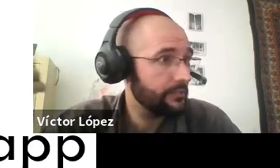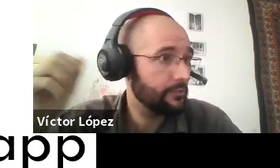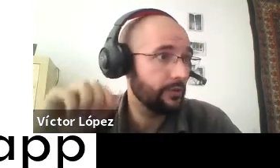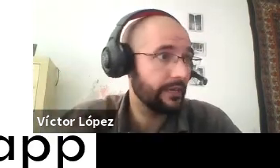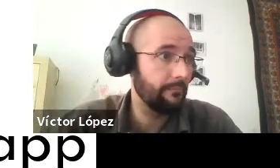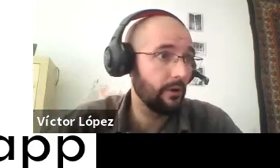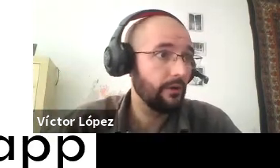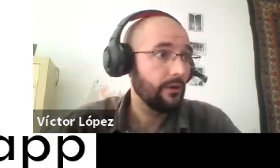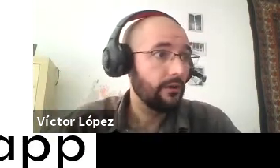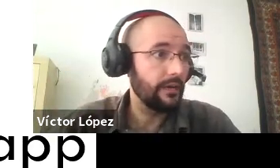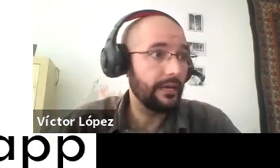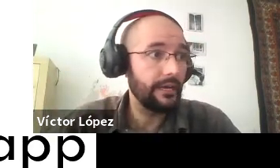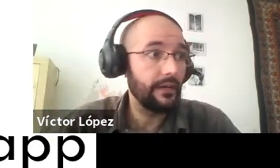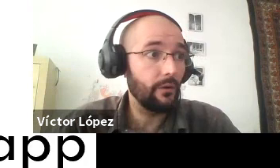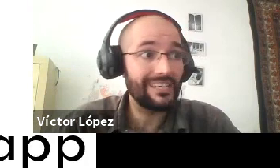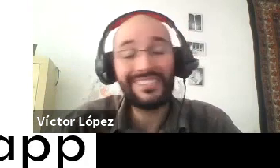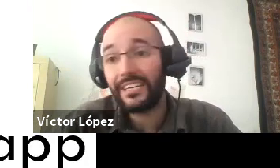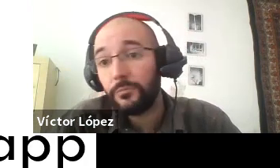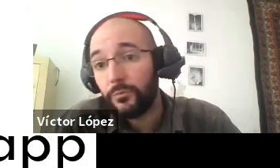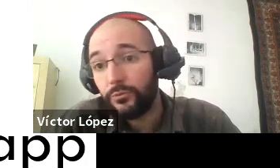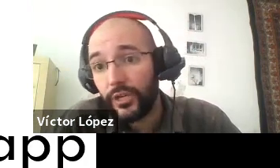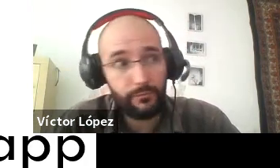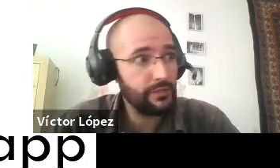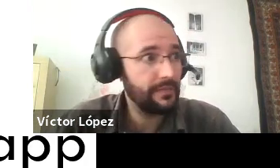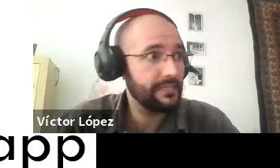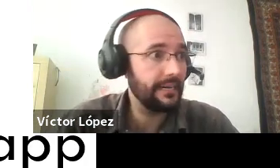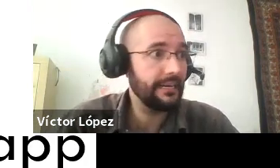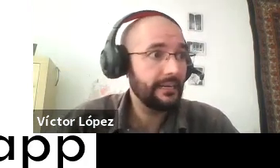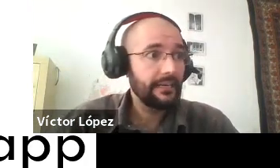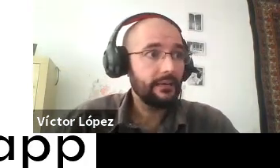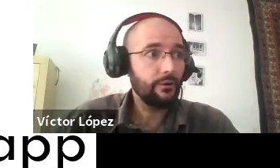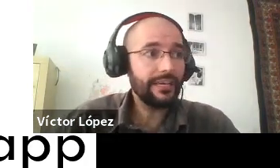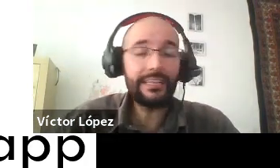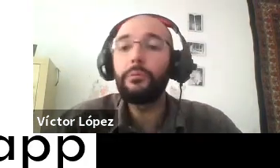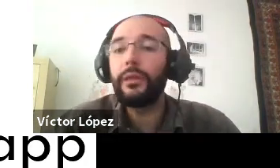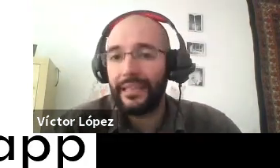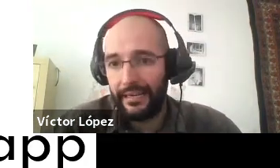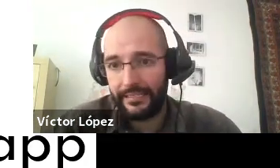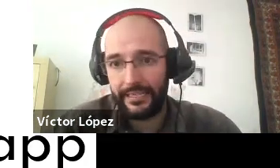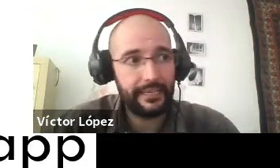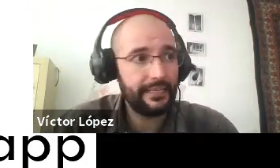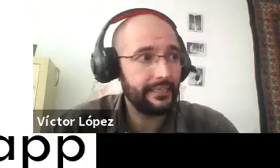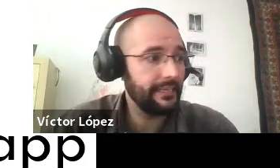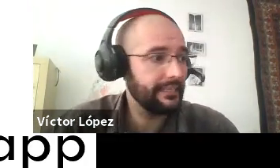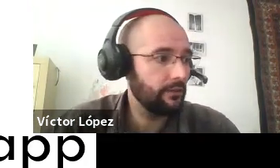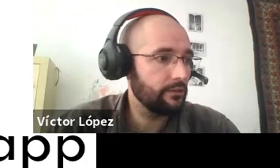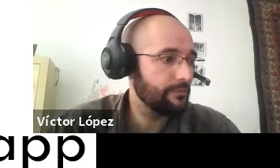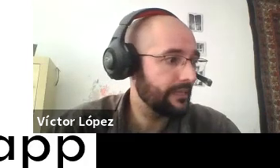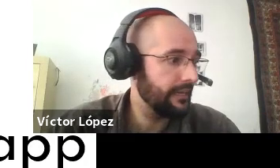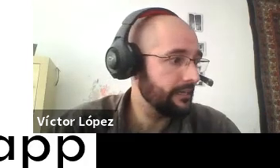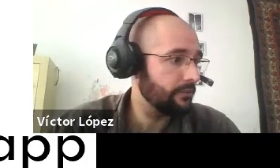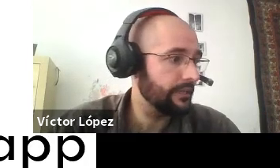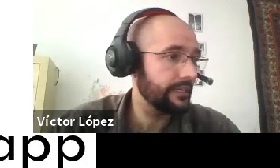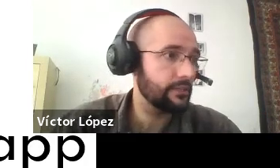investigaciones. Pues, por ejemplo, unas chicas propusieron pues, investigar Oye, ¿qué tipo de metales detecta? ¿Detecta todos